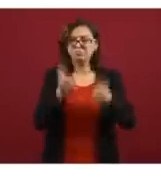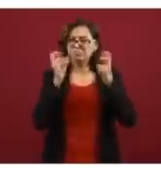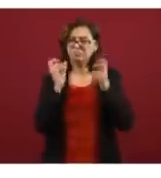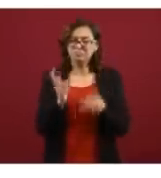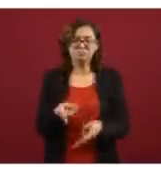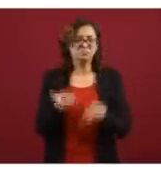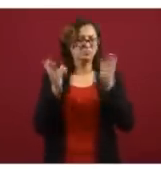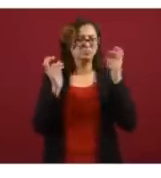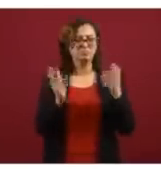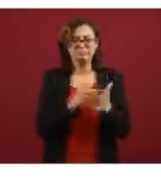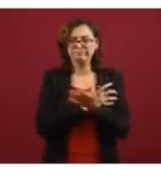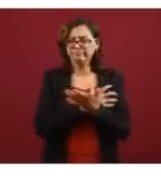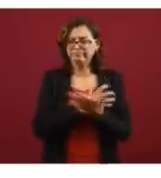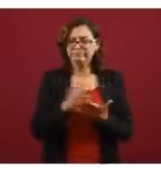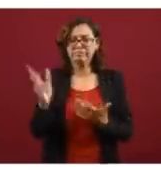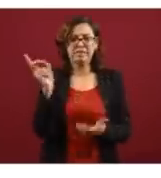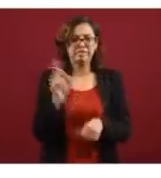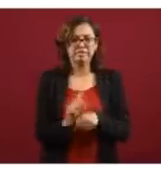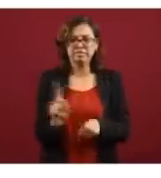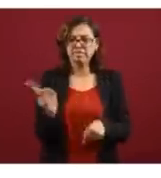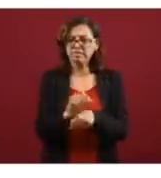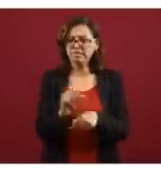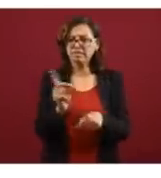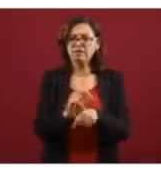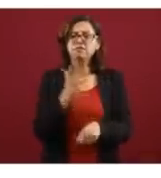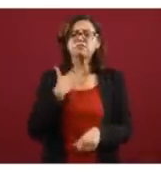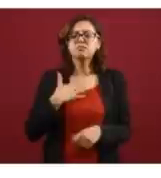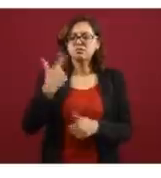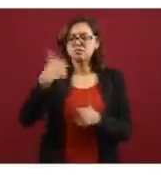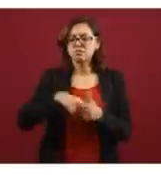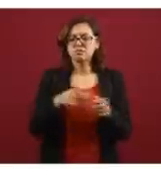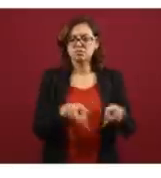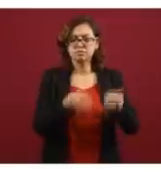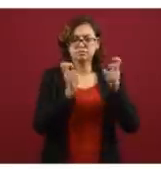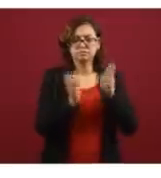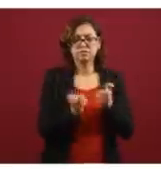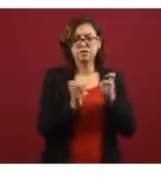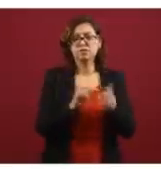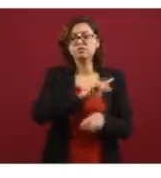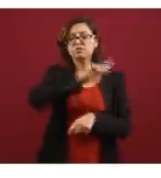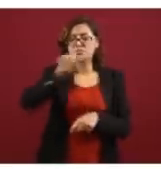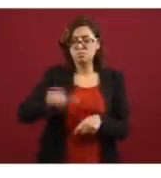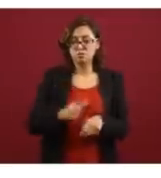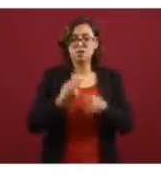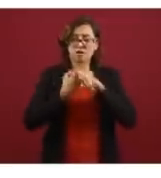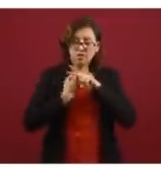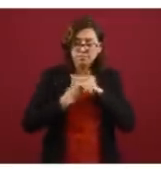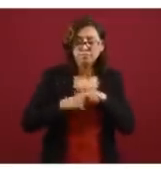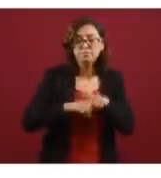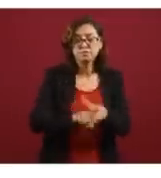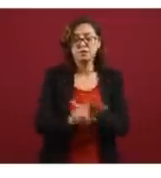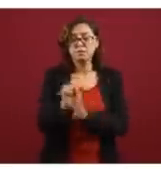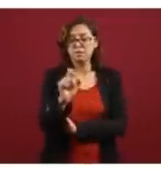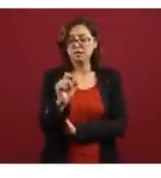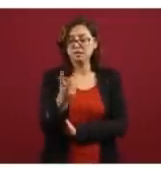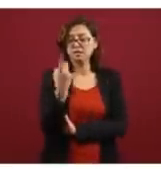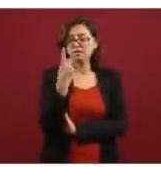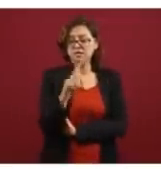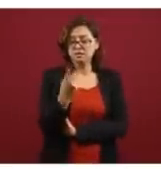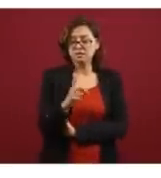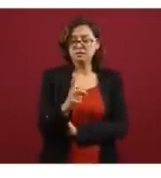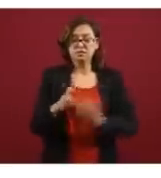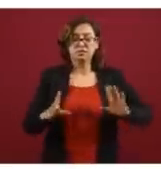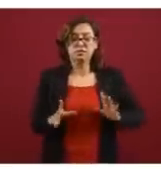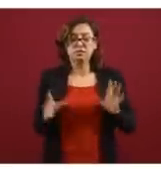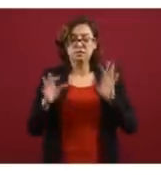de barriles diarios de hidrocarburos que se robaban, y a partir de que el 20 de diciembre que se